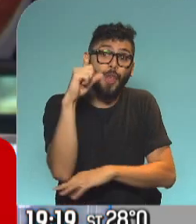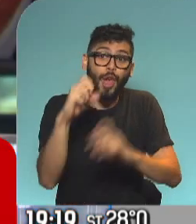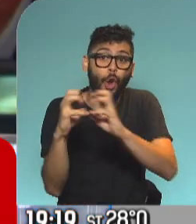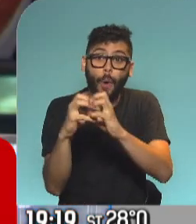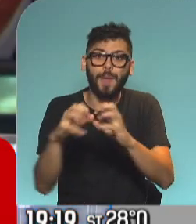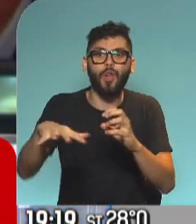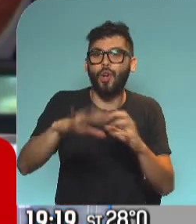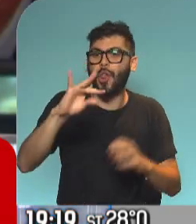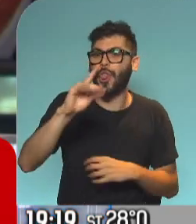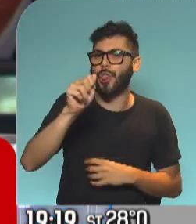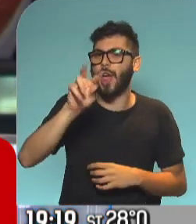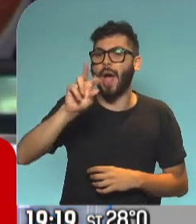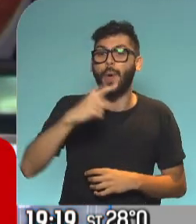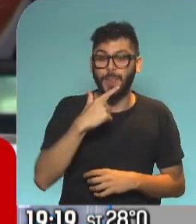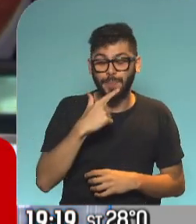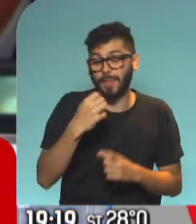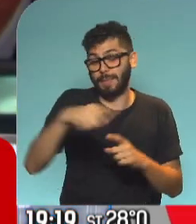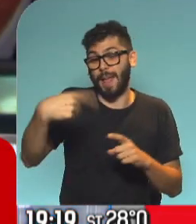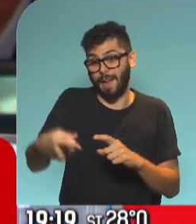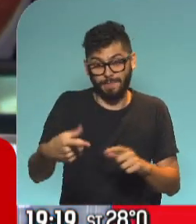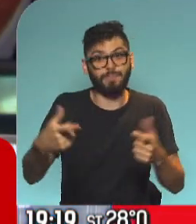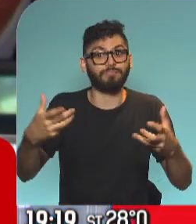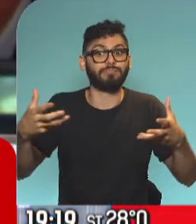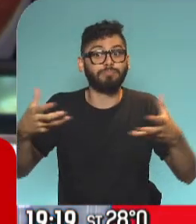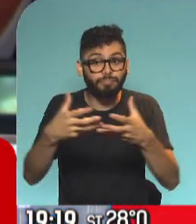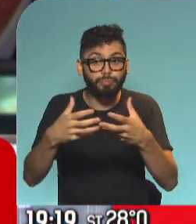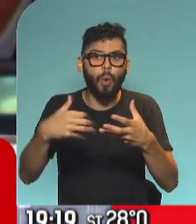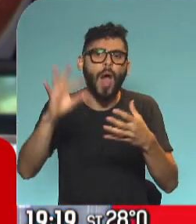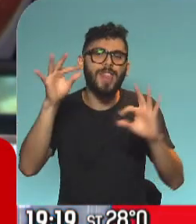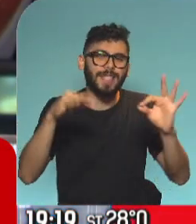atentos cuando se realice la próxima semana a todos los detalles que se pueden ir conociendo. Gracias.